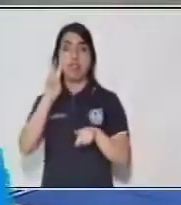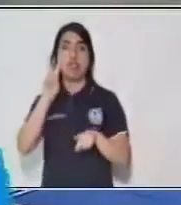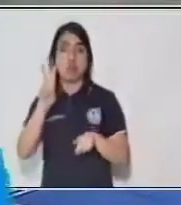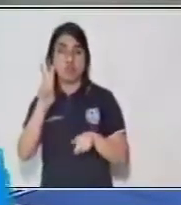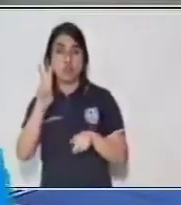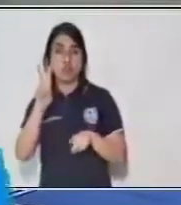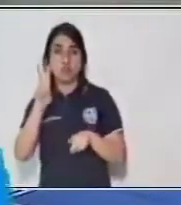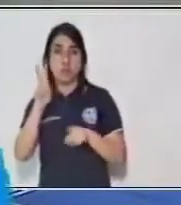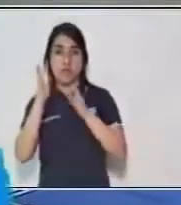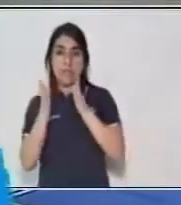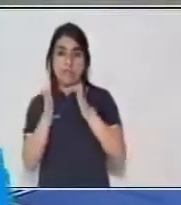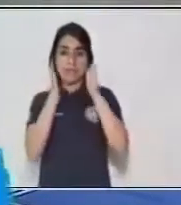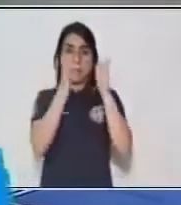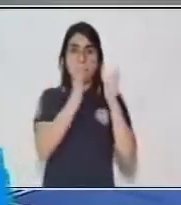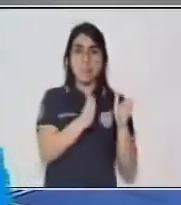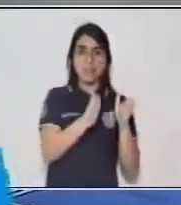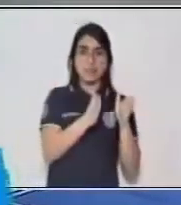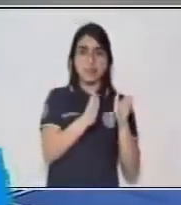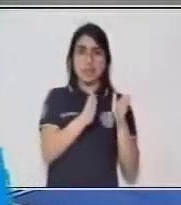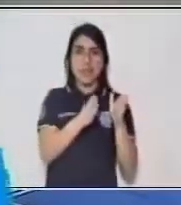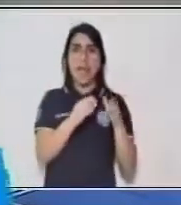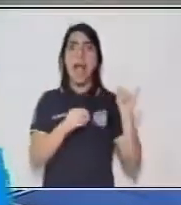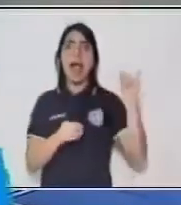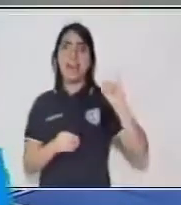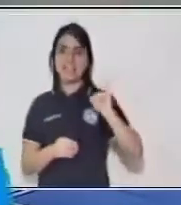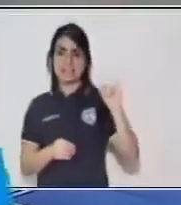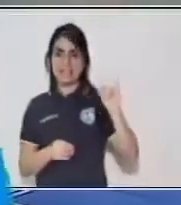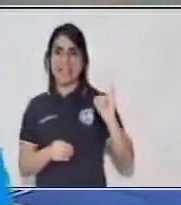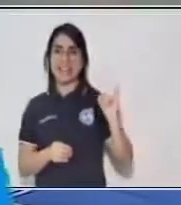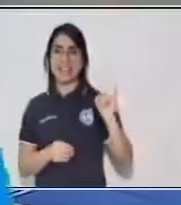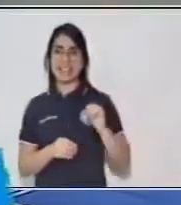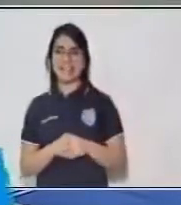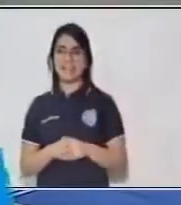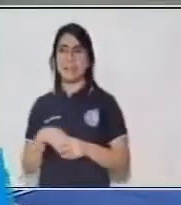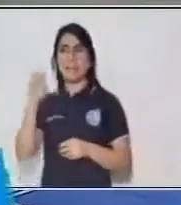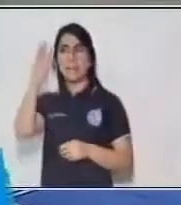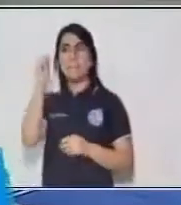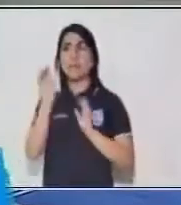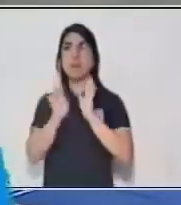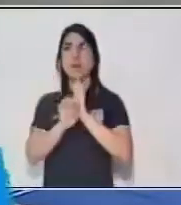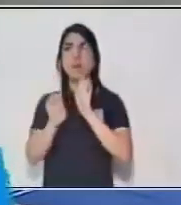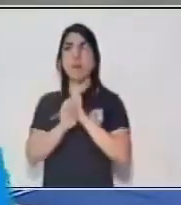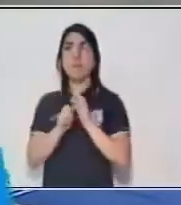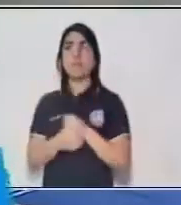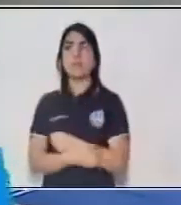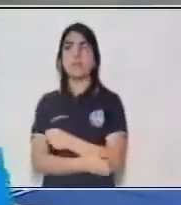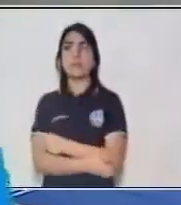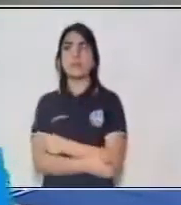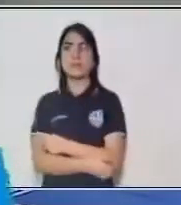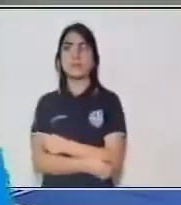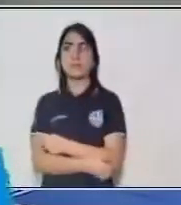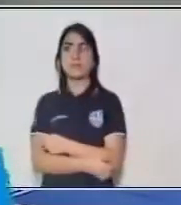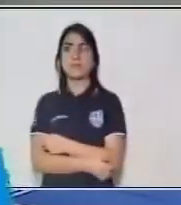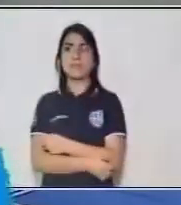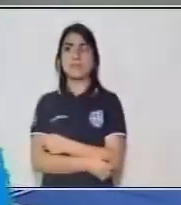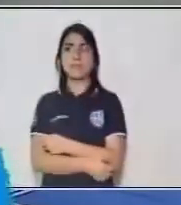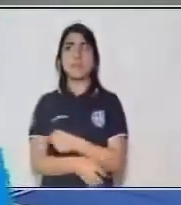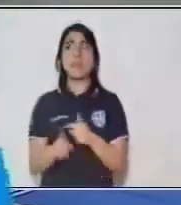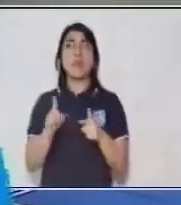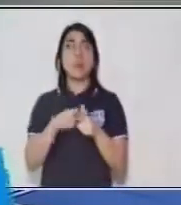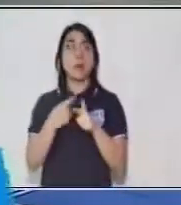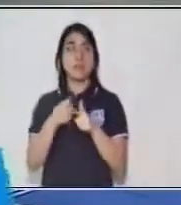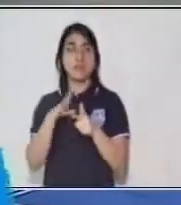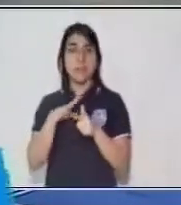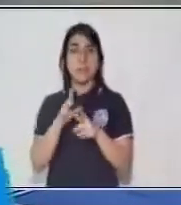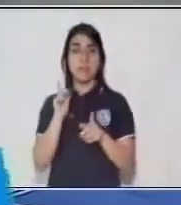¿Por qué? Porque cuando empezamos a evaluar números negativos, aquí tenemos un positivo y un negativo, se van a restar. Por eso